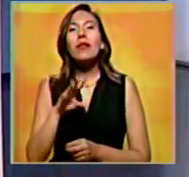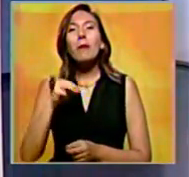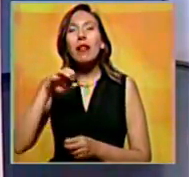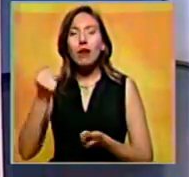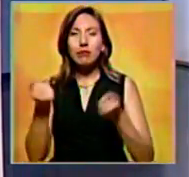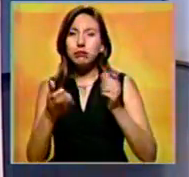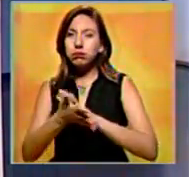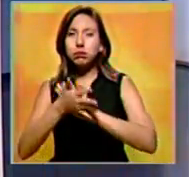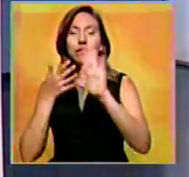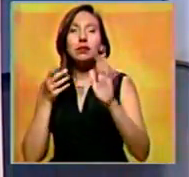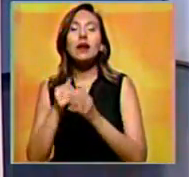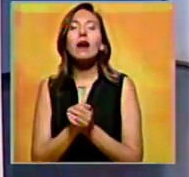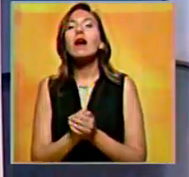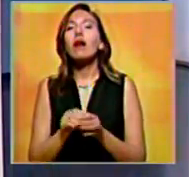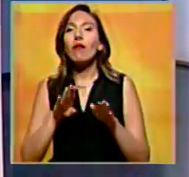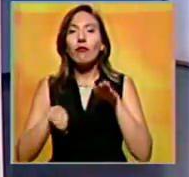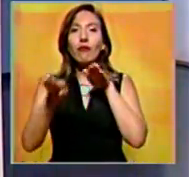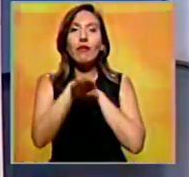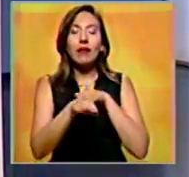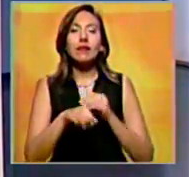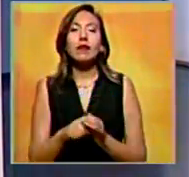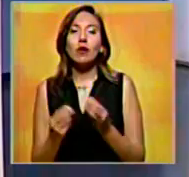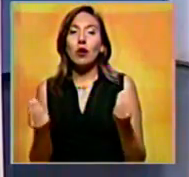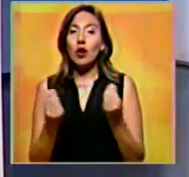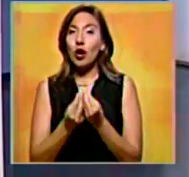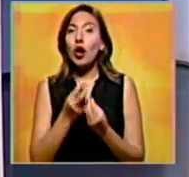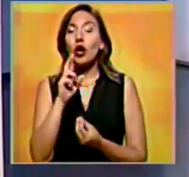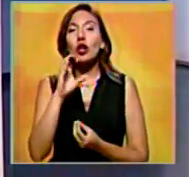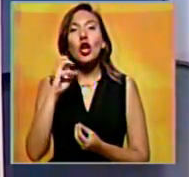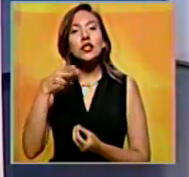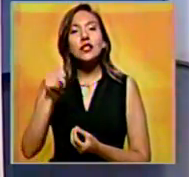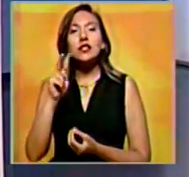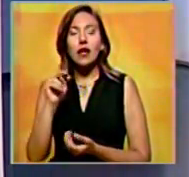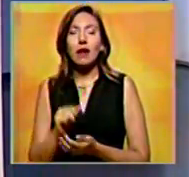la temporada 2014, será compañero de Román Grosjean en